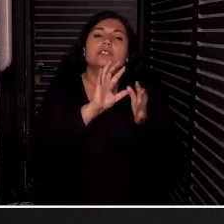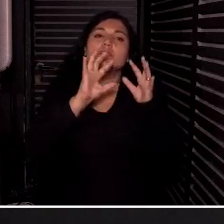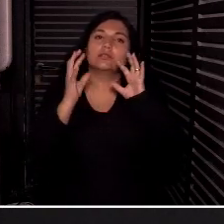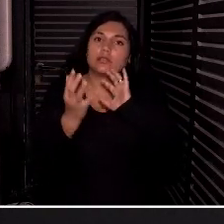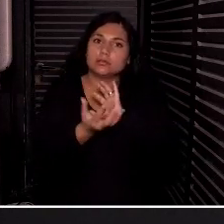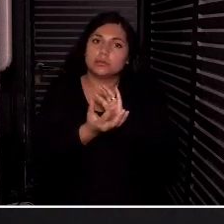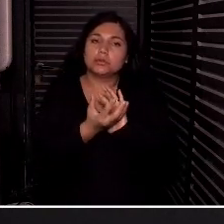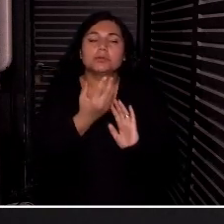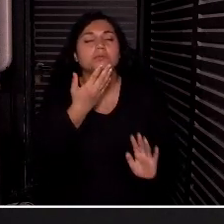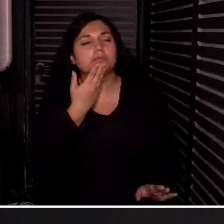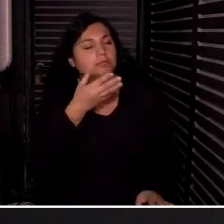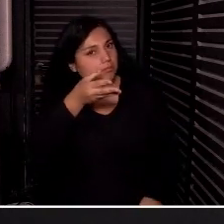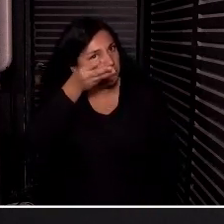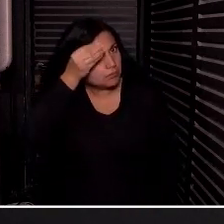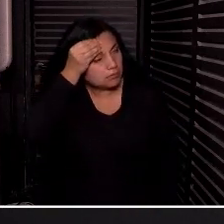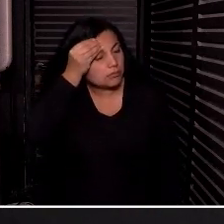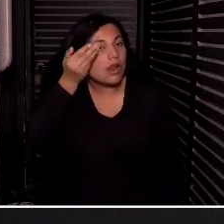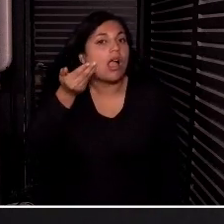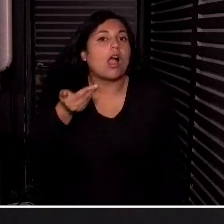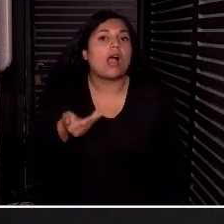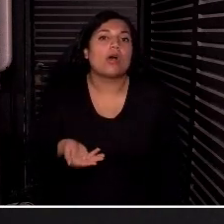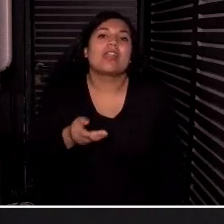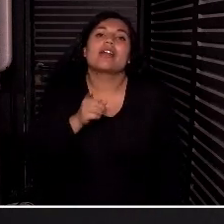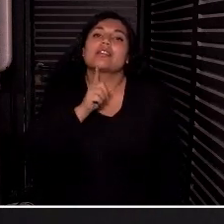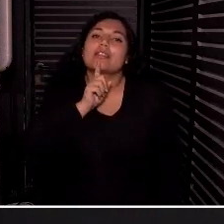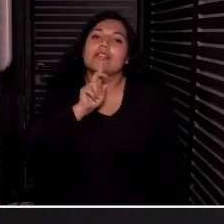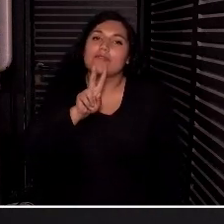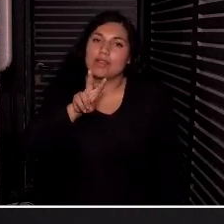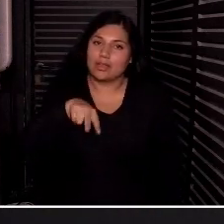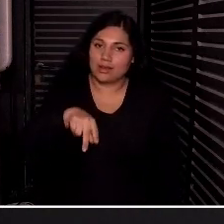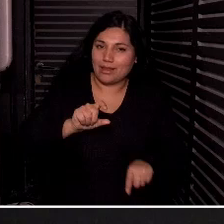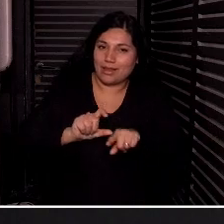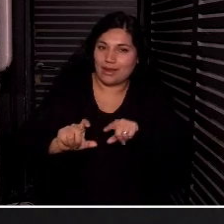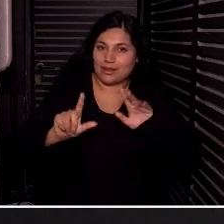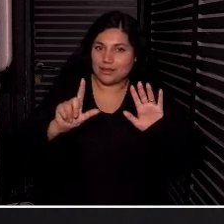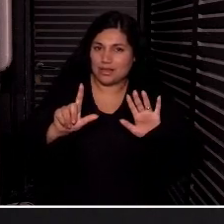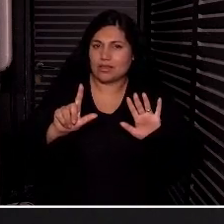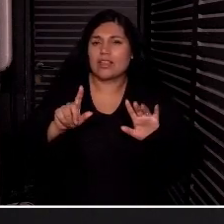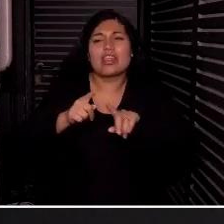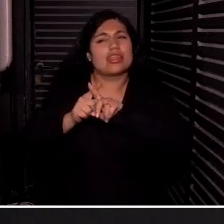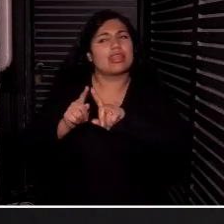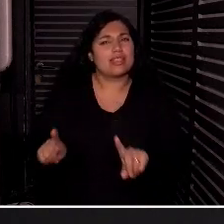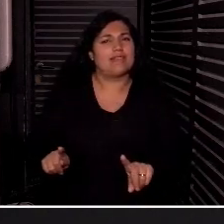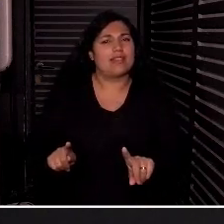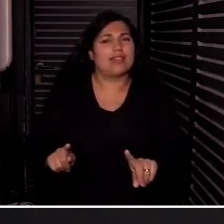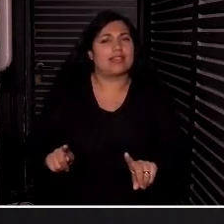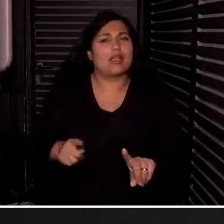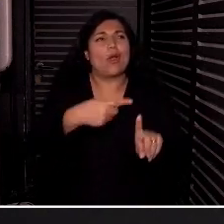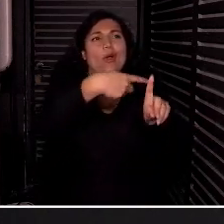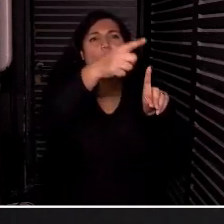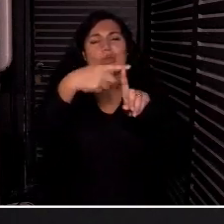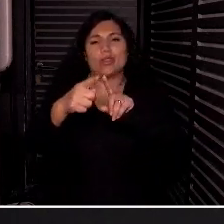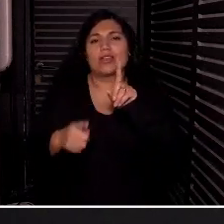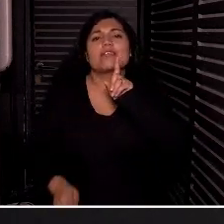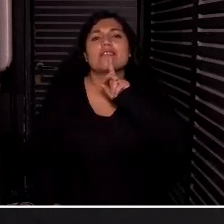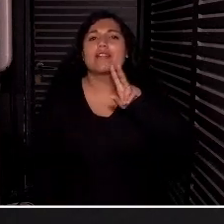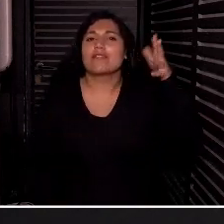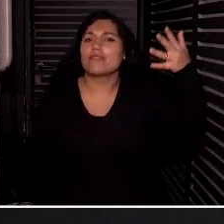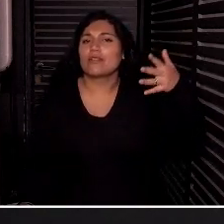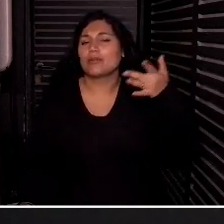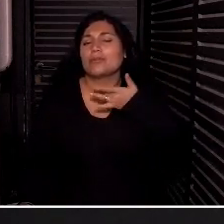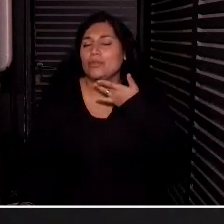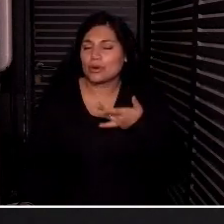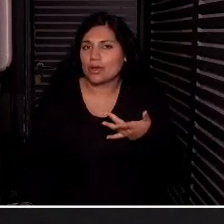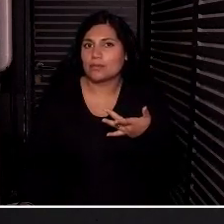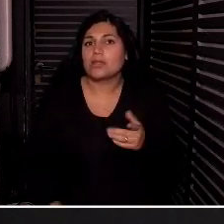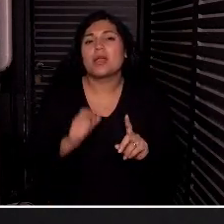diferenciando tvn de el resto de la televisión tiene que ver con roles distintivos y voy a salir de la palabra pública porque la